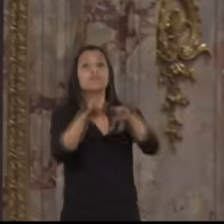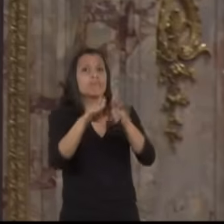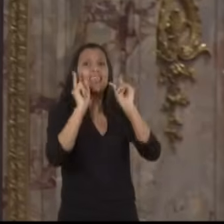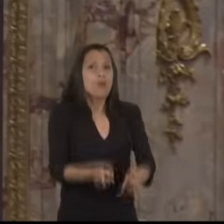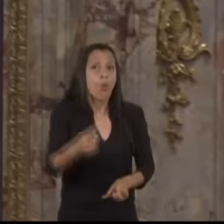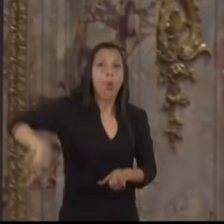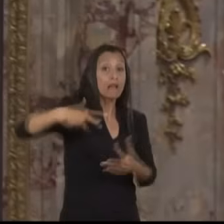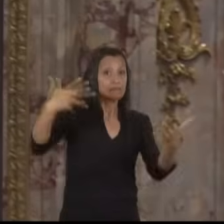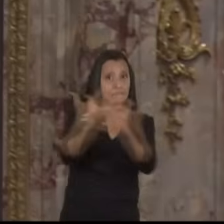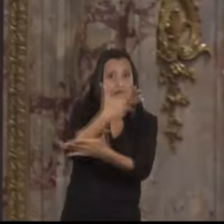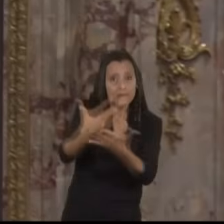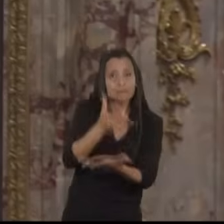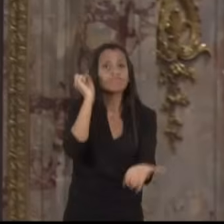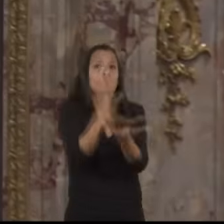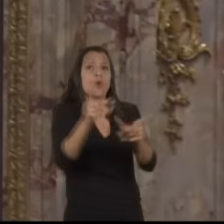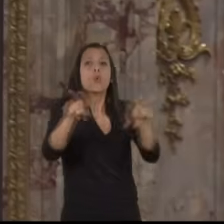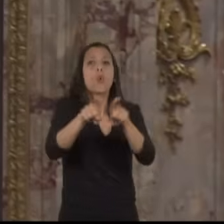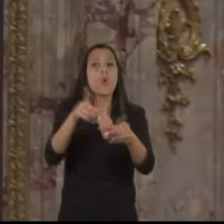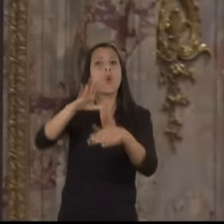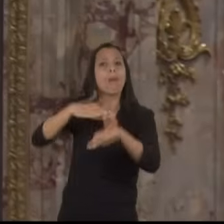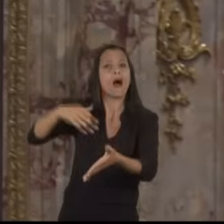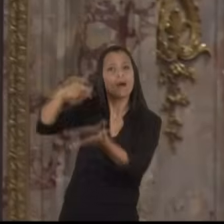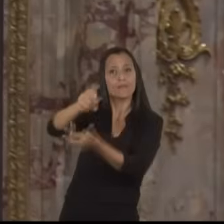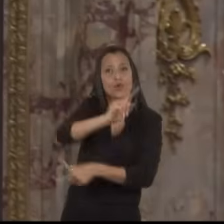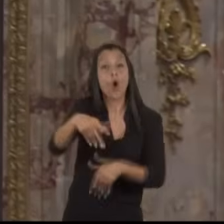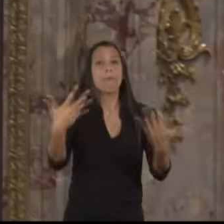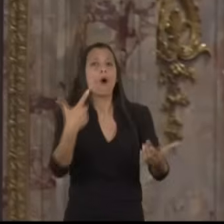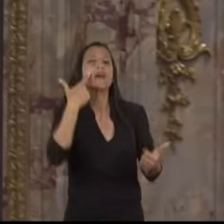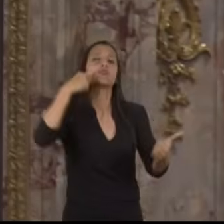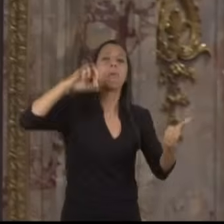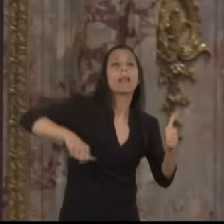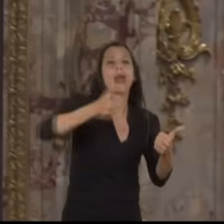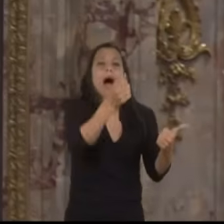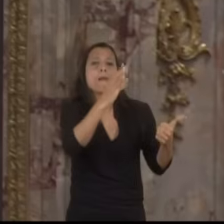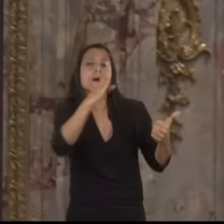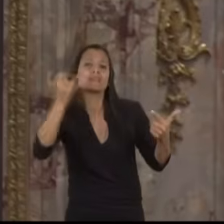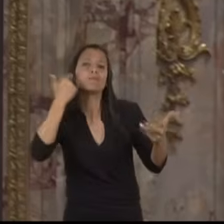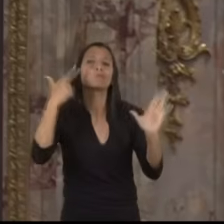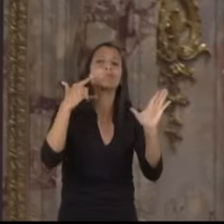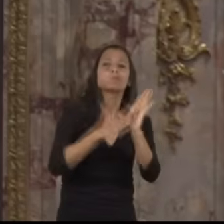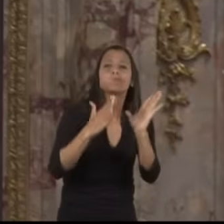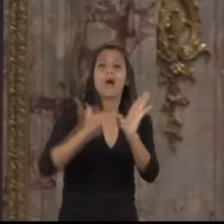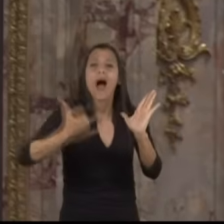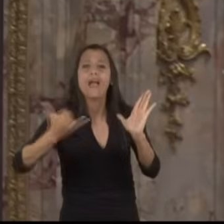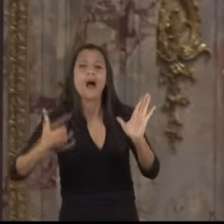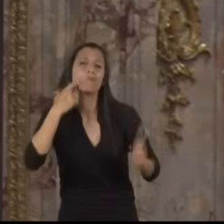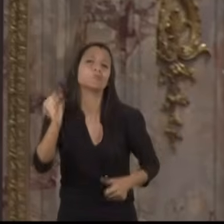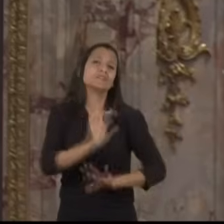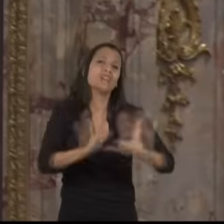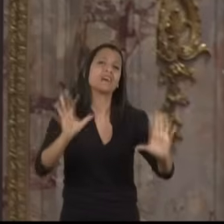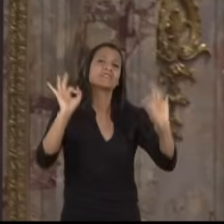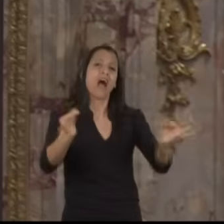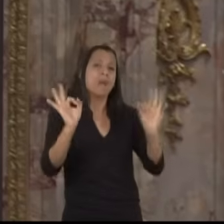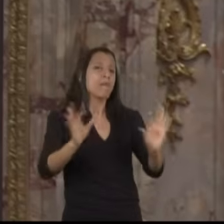Es decir, todos los experimentos posibles fueron ensayados en este país por los más variados alquimistas de la